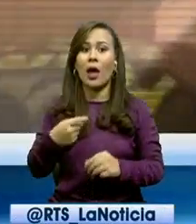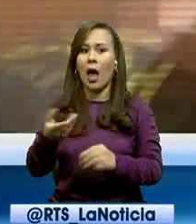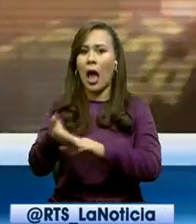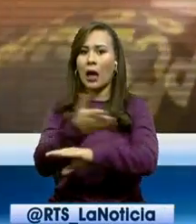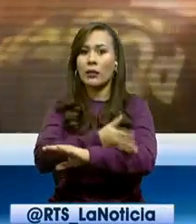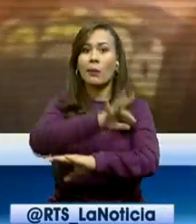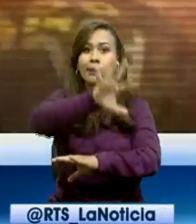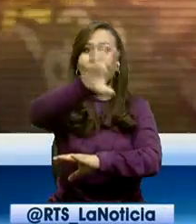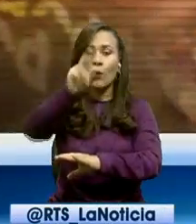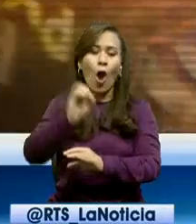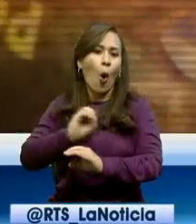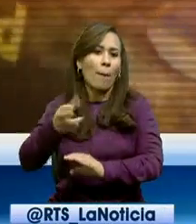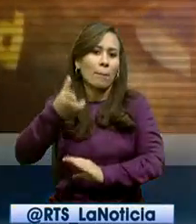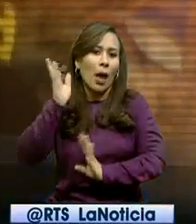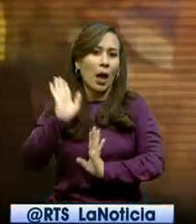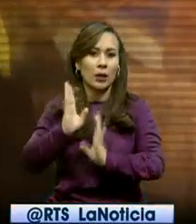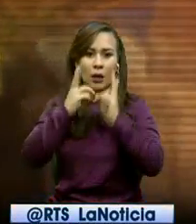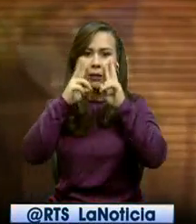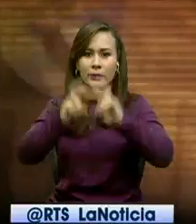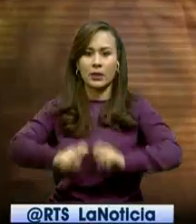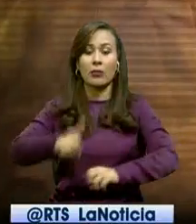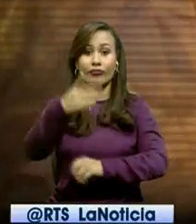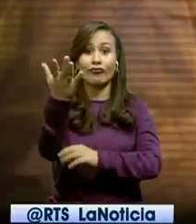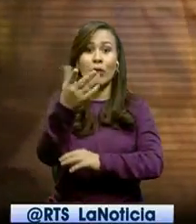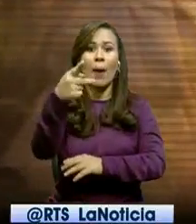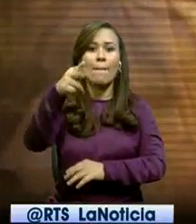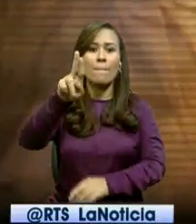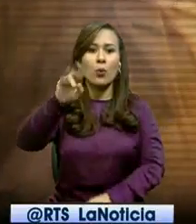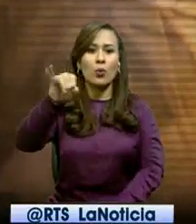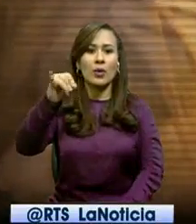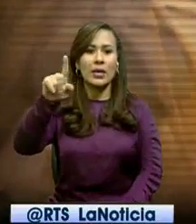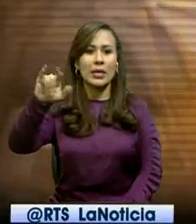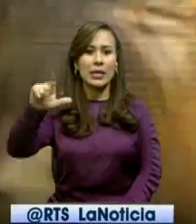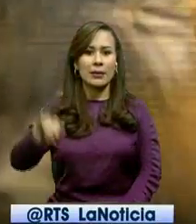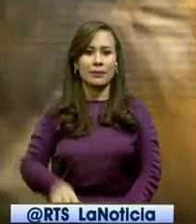delincuencial. Desde el cantón Pujilí, con imágenes de Carlos Romero, informó Iván Casamén.